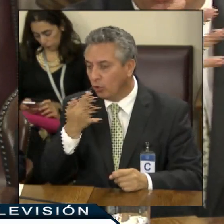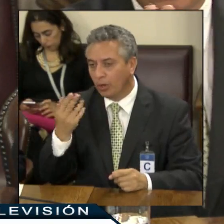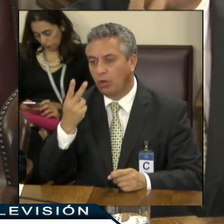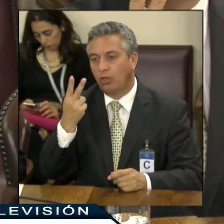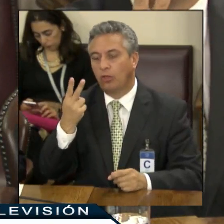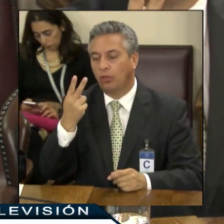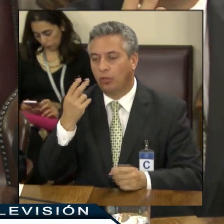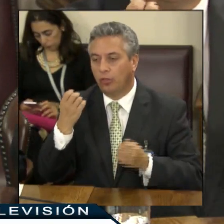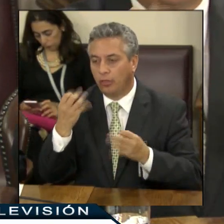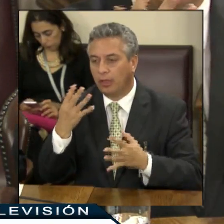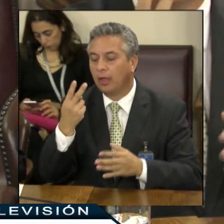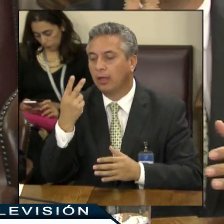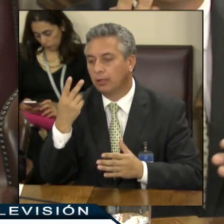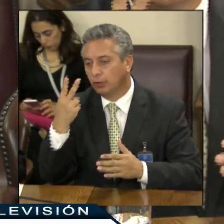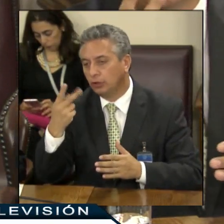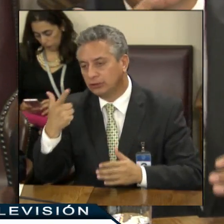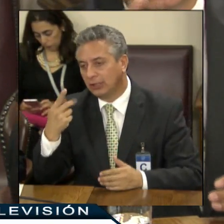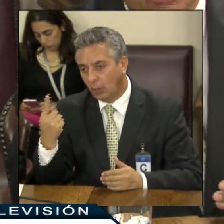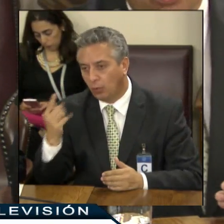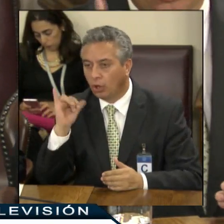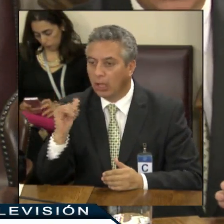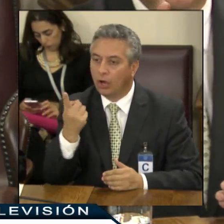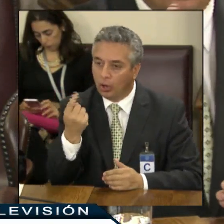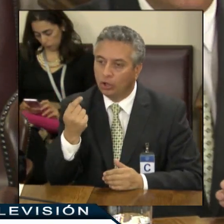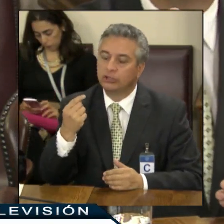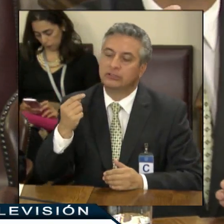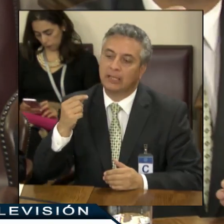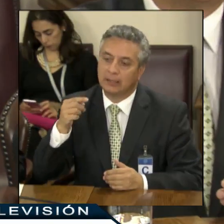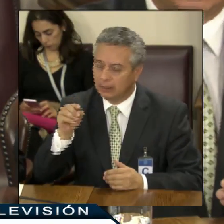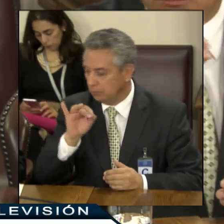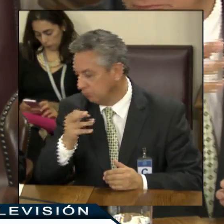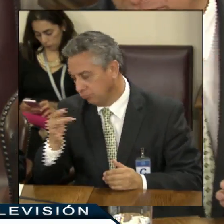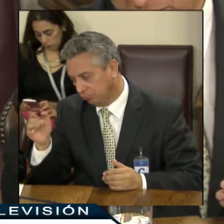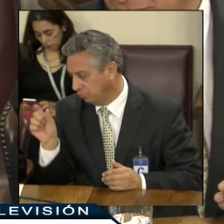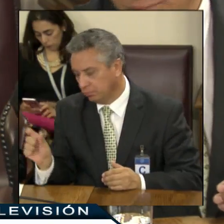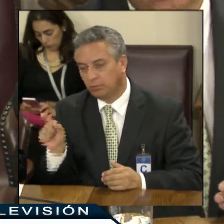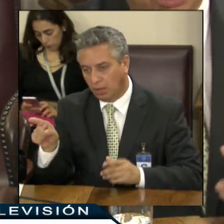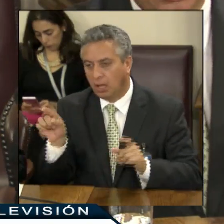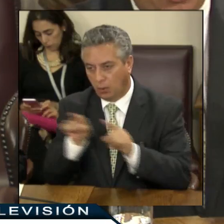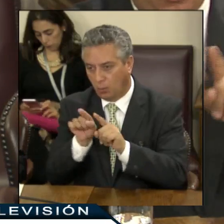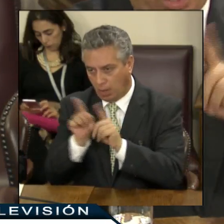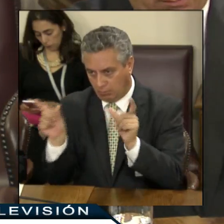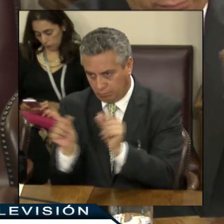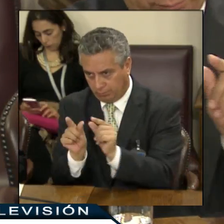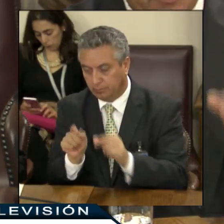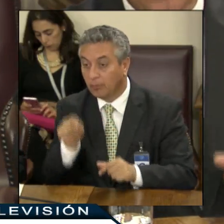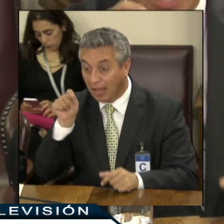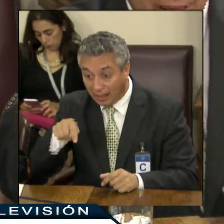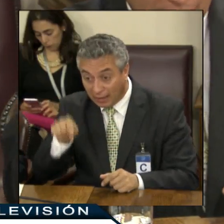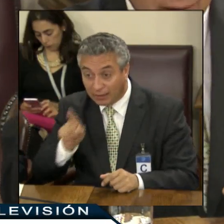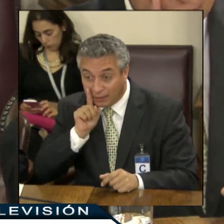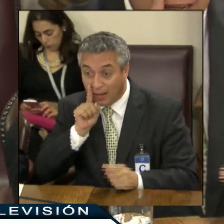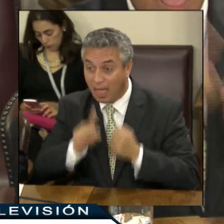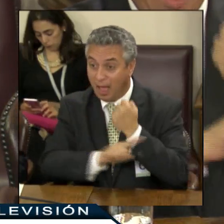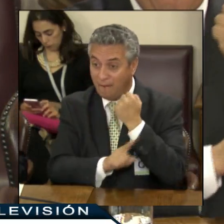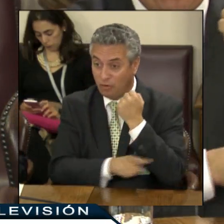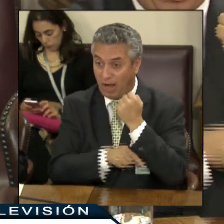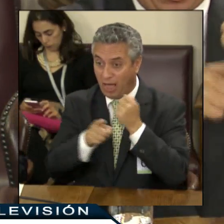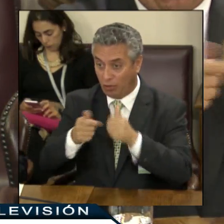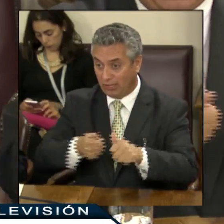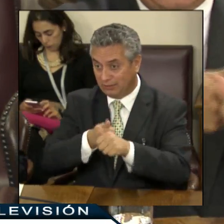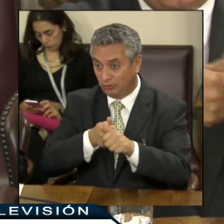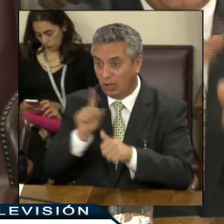279 i31 y 11 13-31 refundidos para estos efecto se encuentra presente la abogada asesora de la